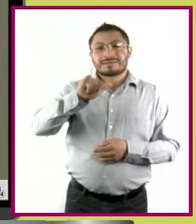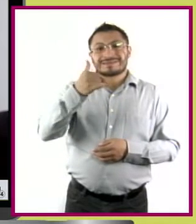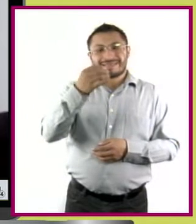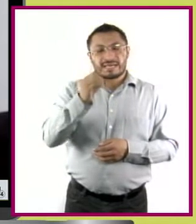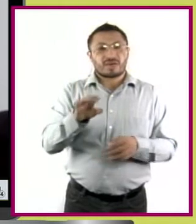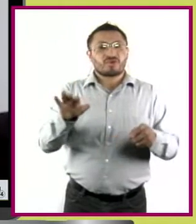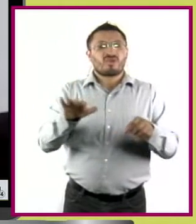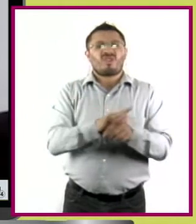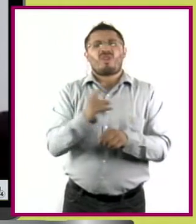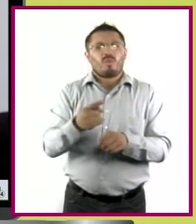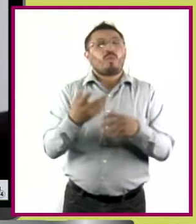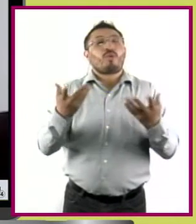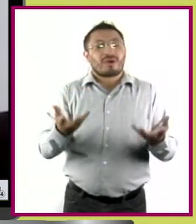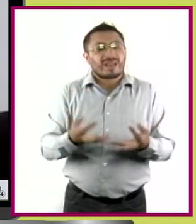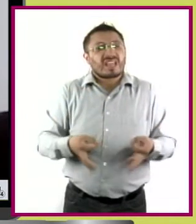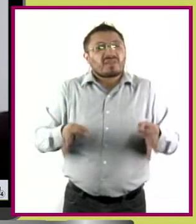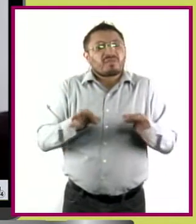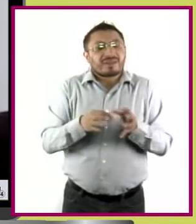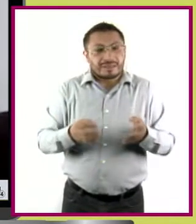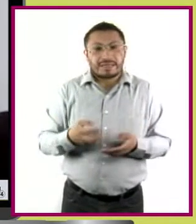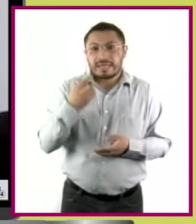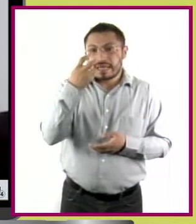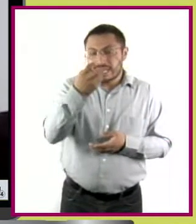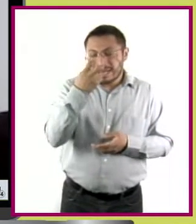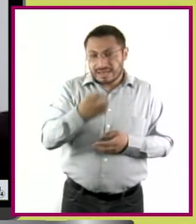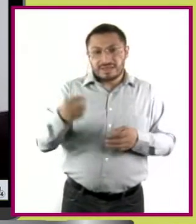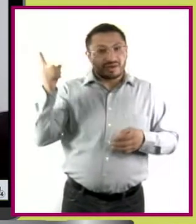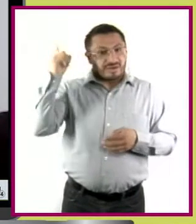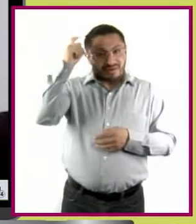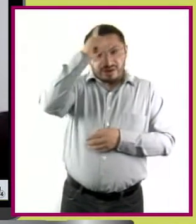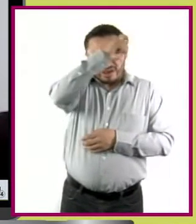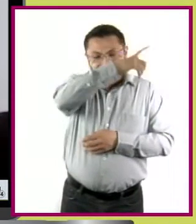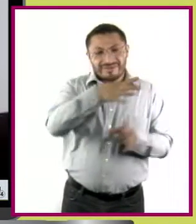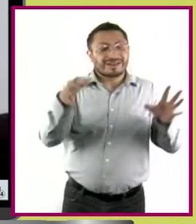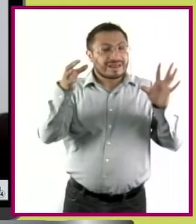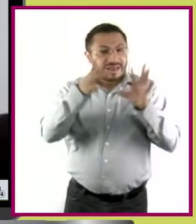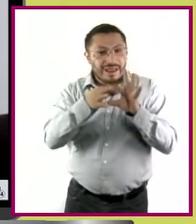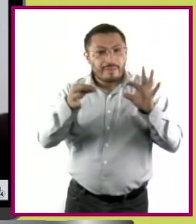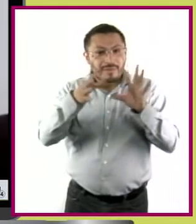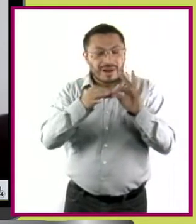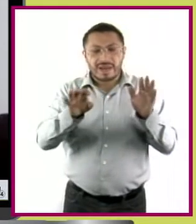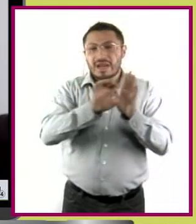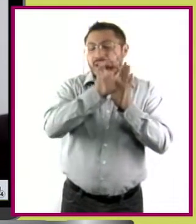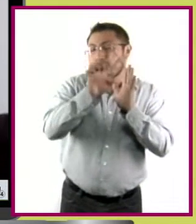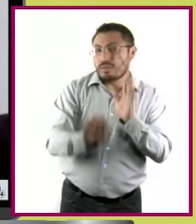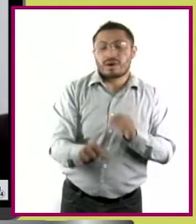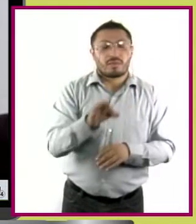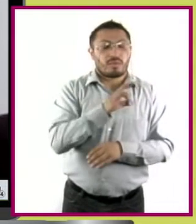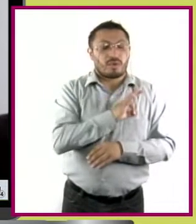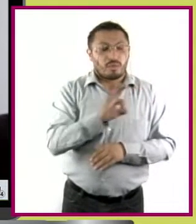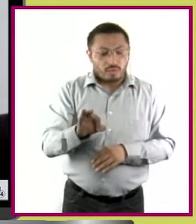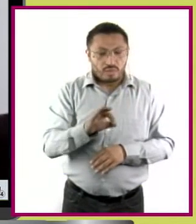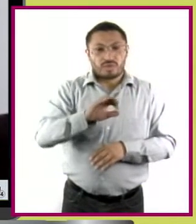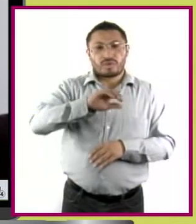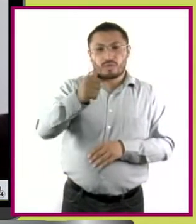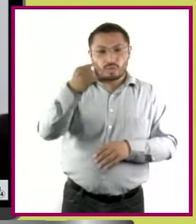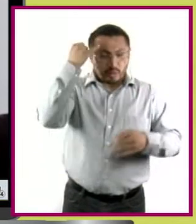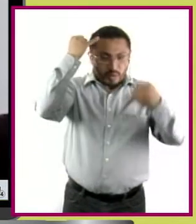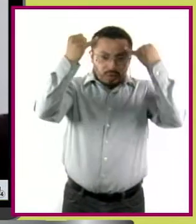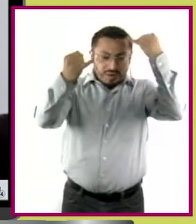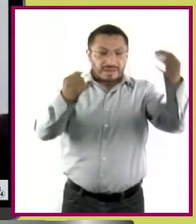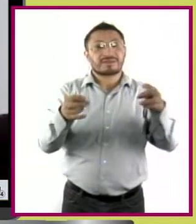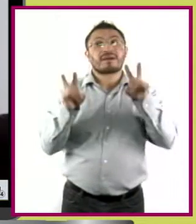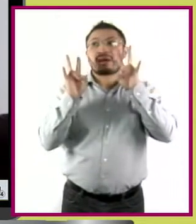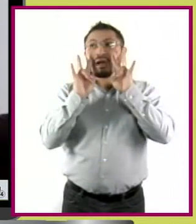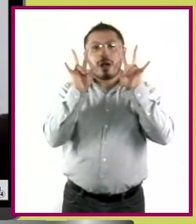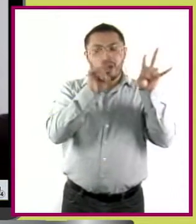mismo? porque es muy complejo. Podemos generar otras situaciones de percepción y